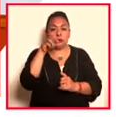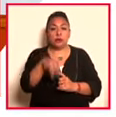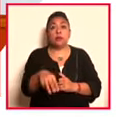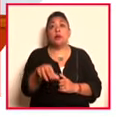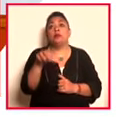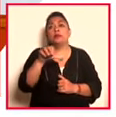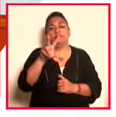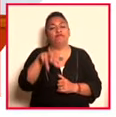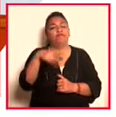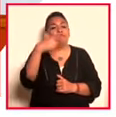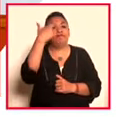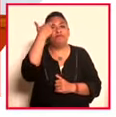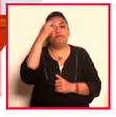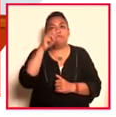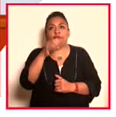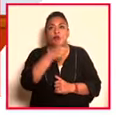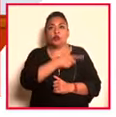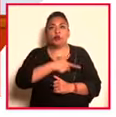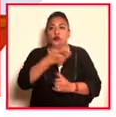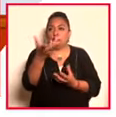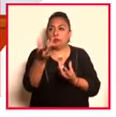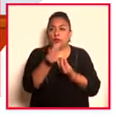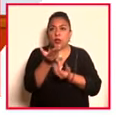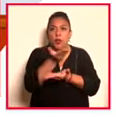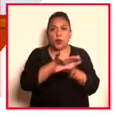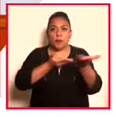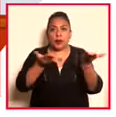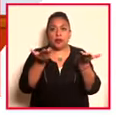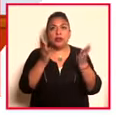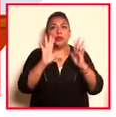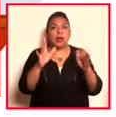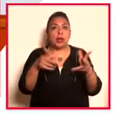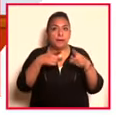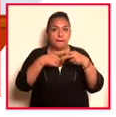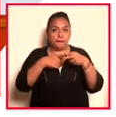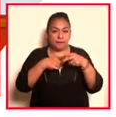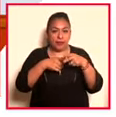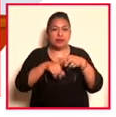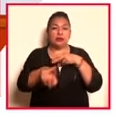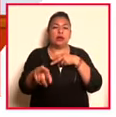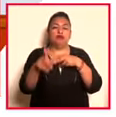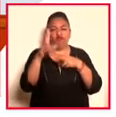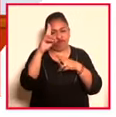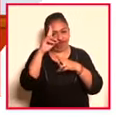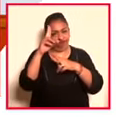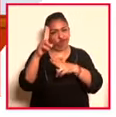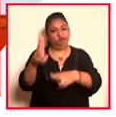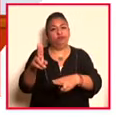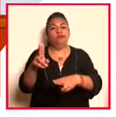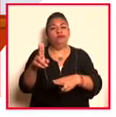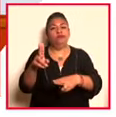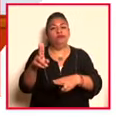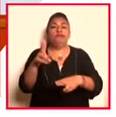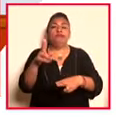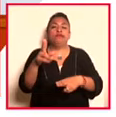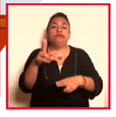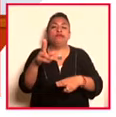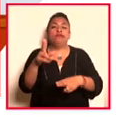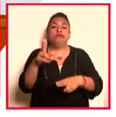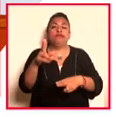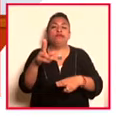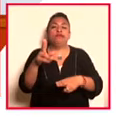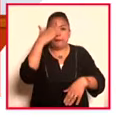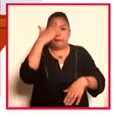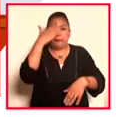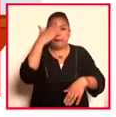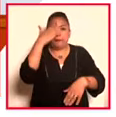bien refieres, un honor compartir este espacio, y vamos a arrancar con un homenaje más que merecido a la memoria de Juan Manuel de la